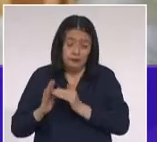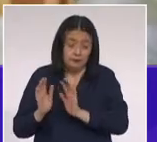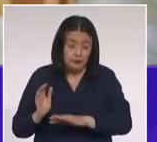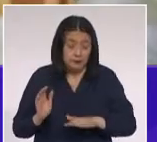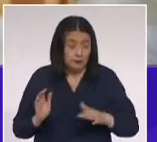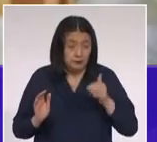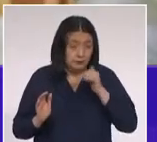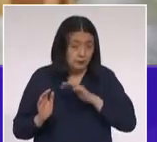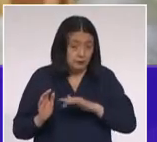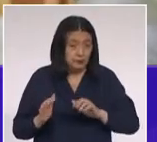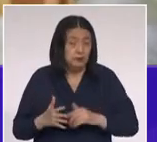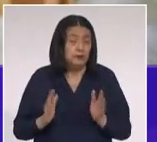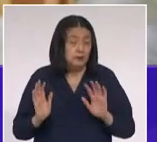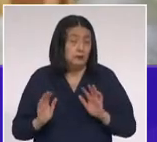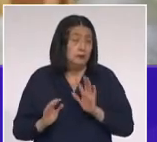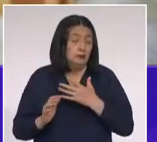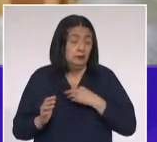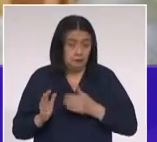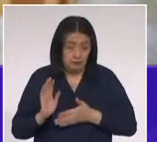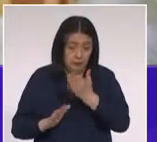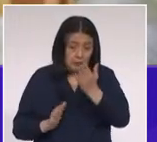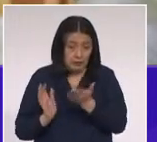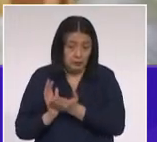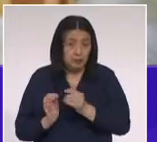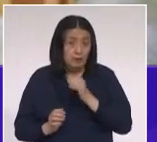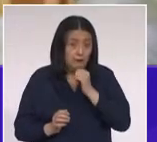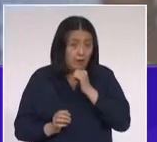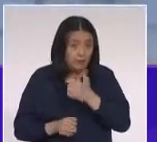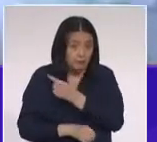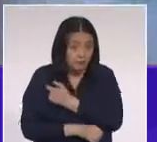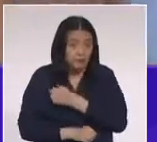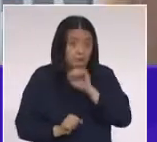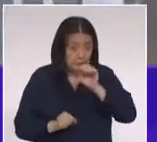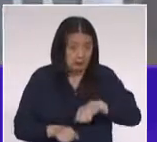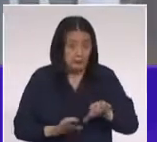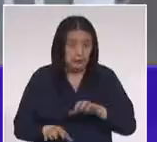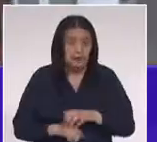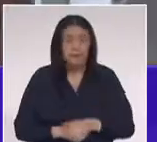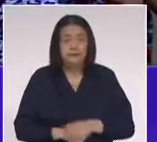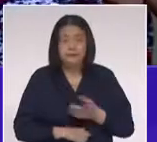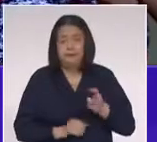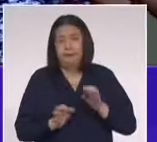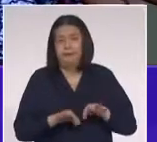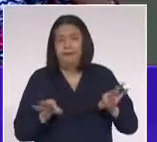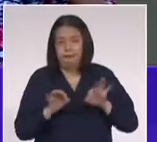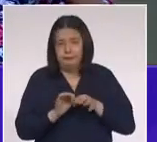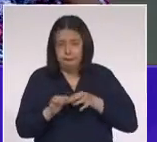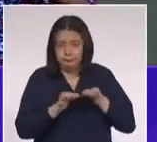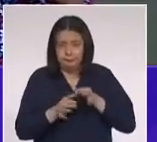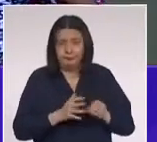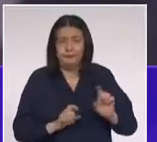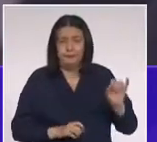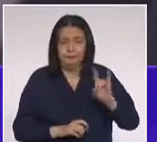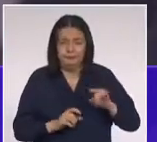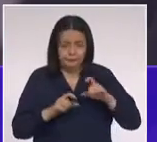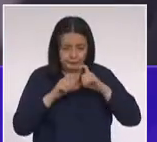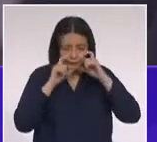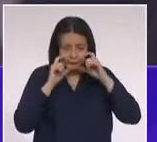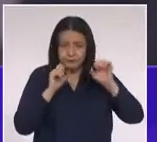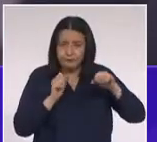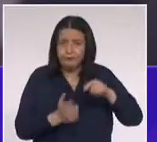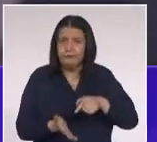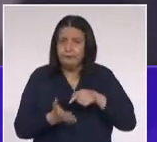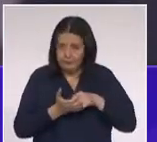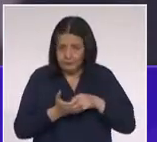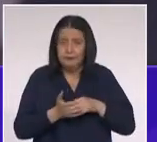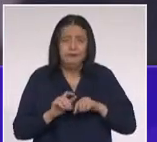entre 5 a 11 años que ya está yendo a la escuela y que no esté vacunado, vacúnelo. Es importante precisar que el uso de mascarilla seguirá siendo